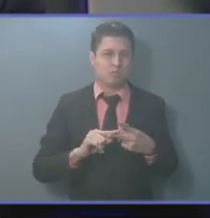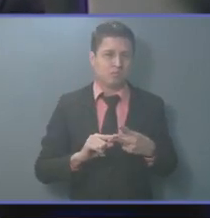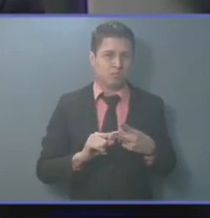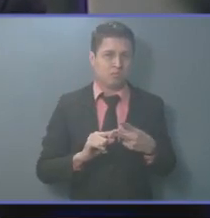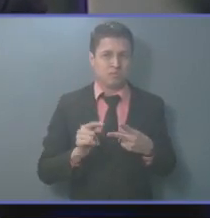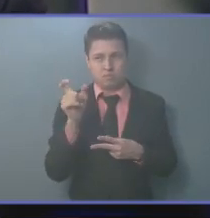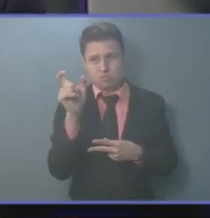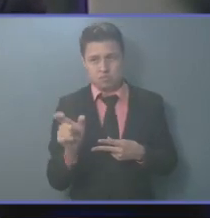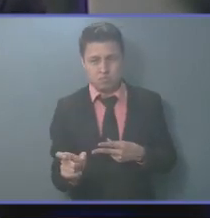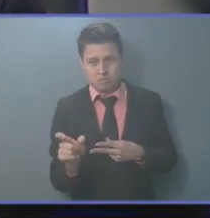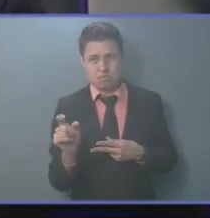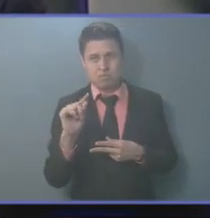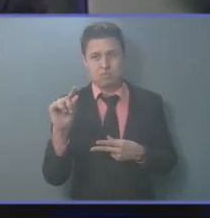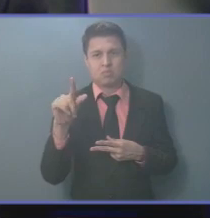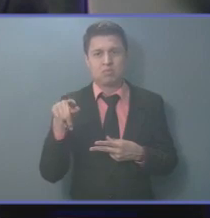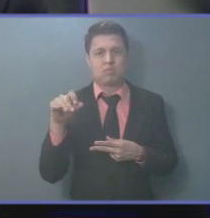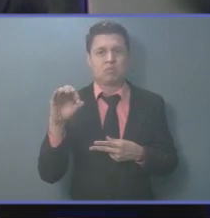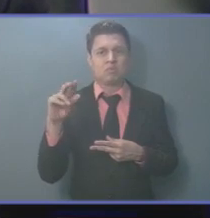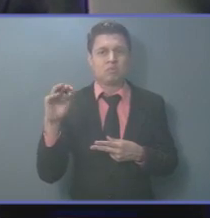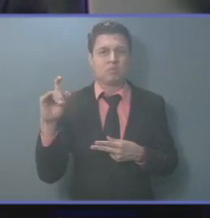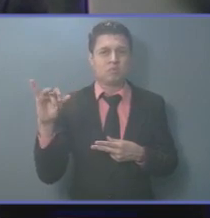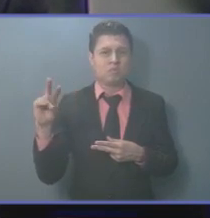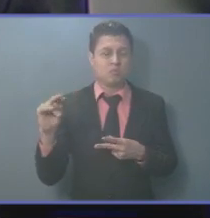y los